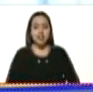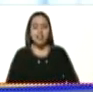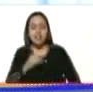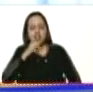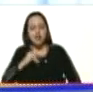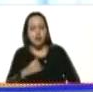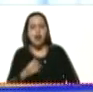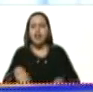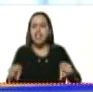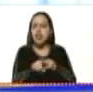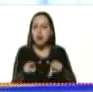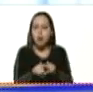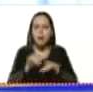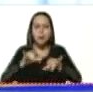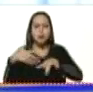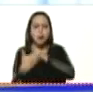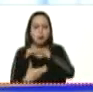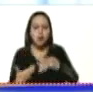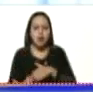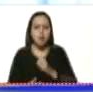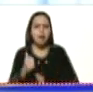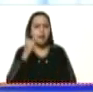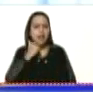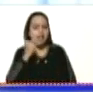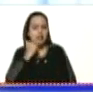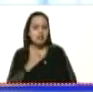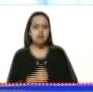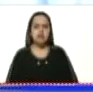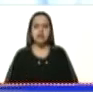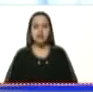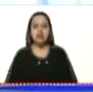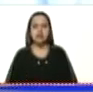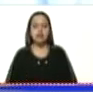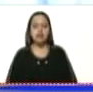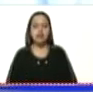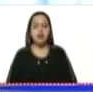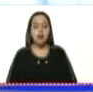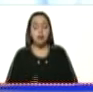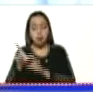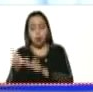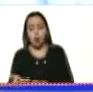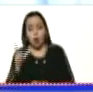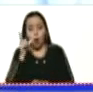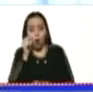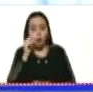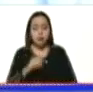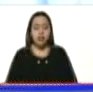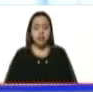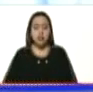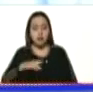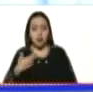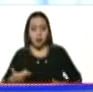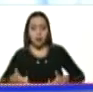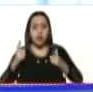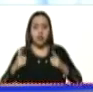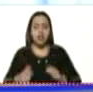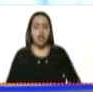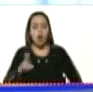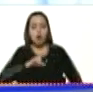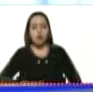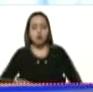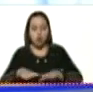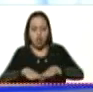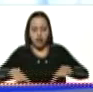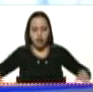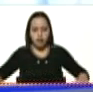vez contra un caballero, emite un decreto por el cual se autoriza el uso de alfombras en las iglesias